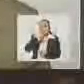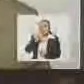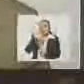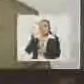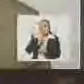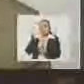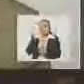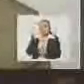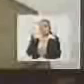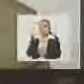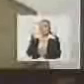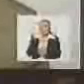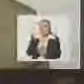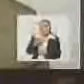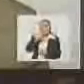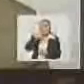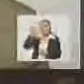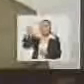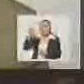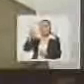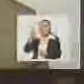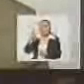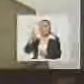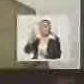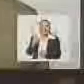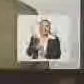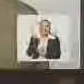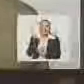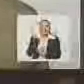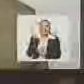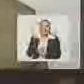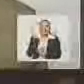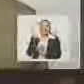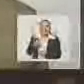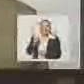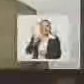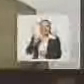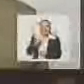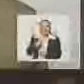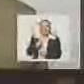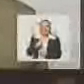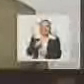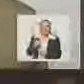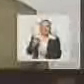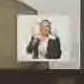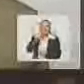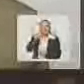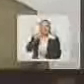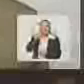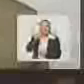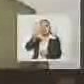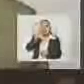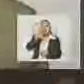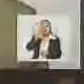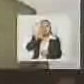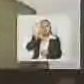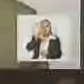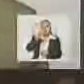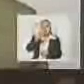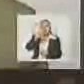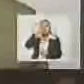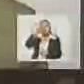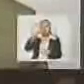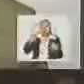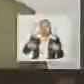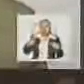nos denuncia la familia del delegado en la nómina. Ayer Reforma nos hablaba de los contratistas